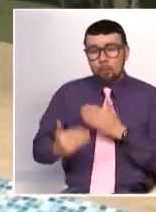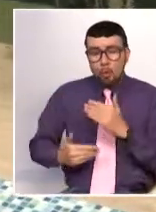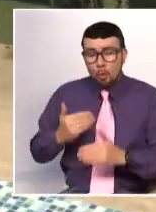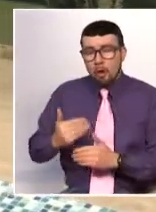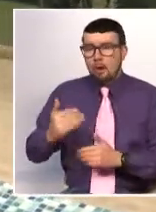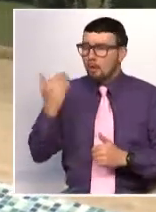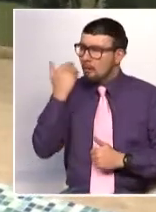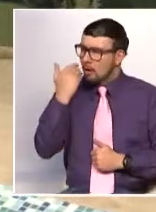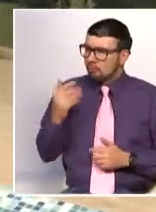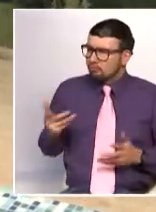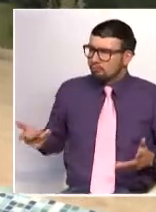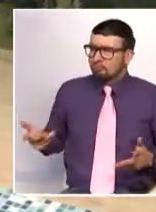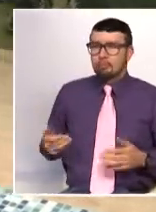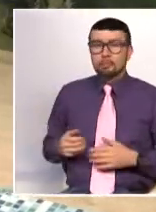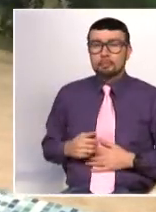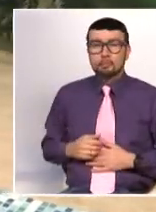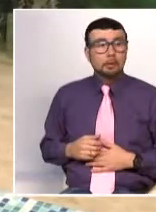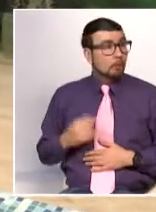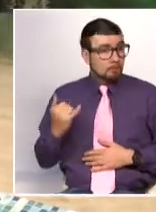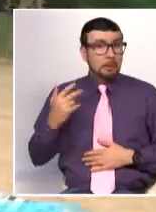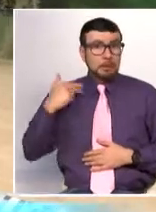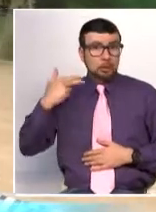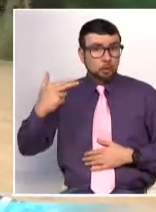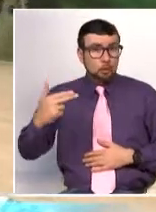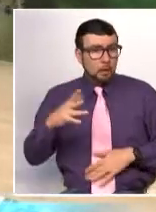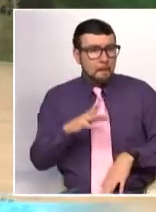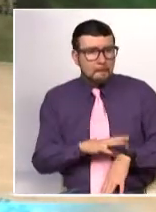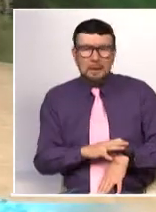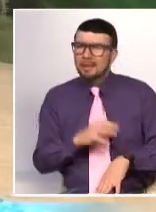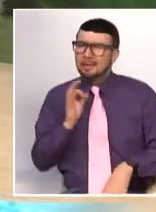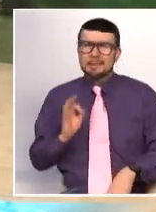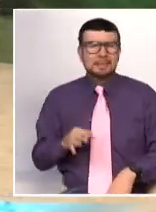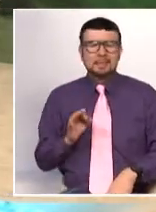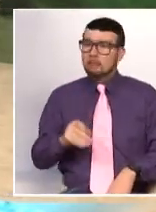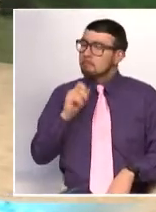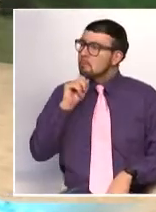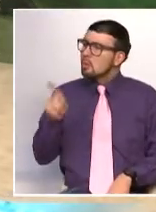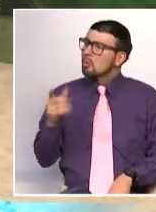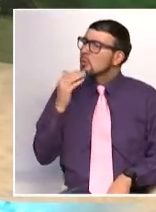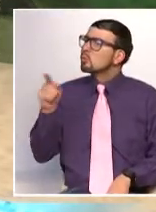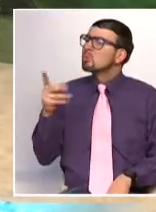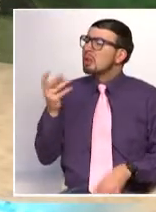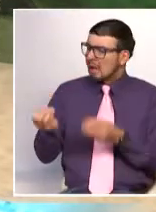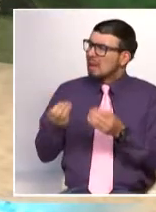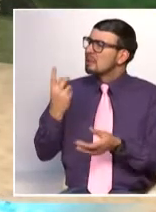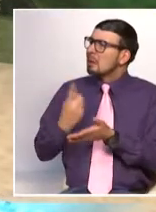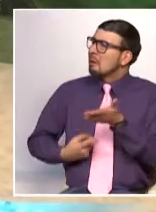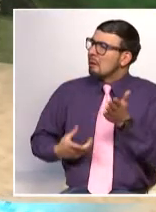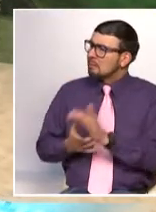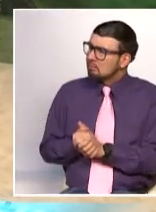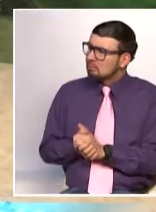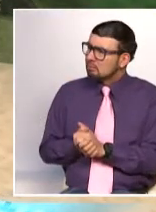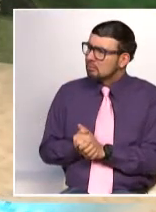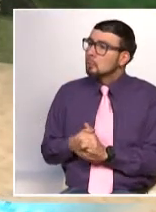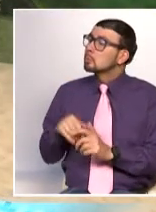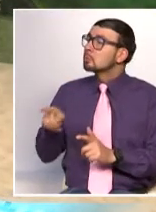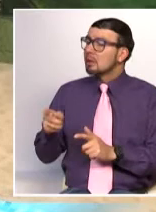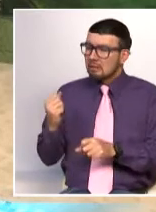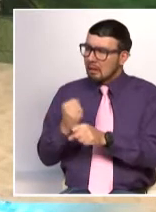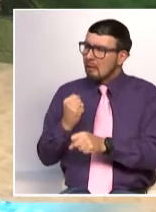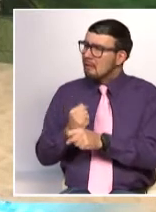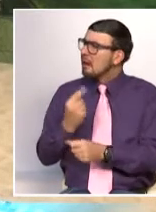bueno en la historia clínica siempre preguntamos del paciente qué hace en qué se desempeña